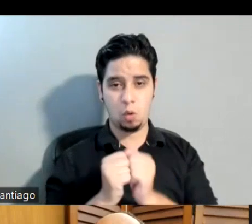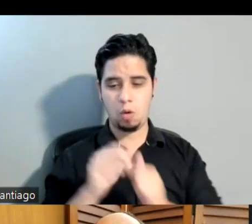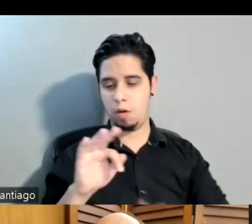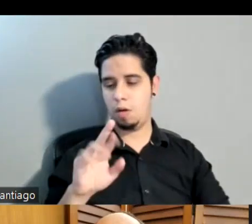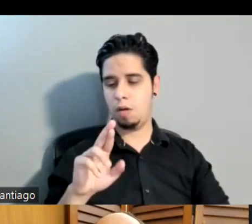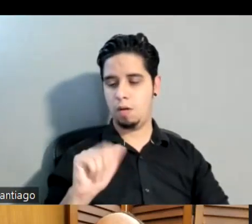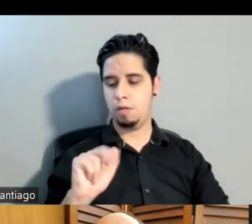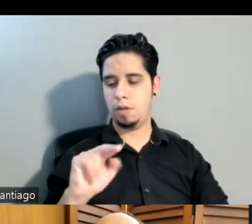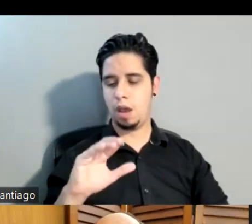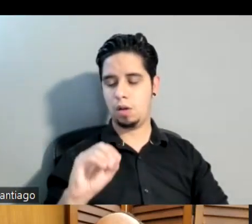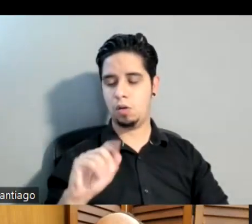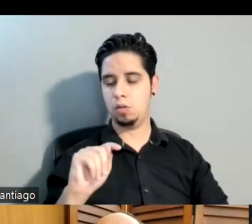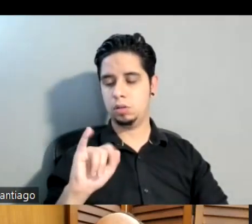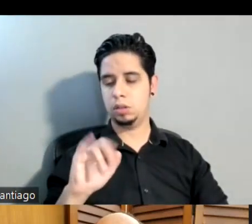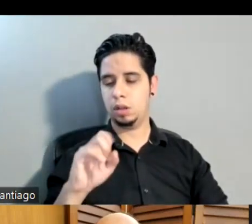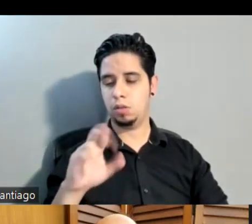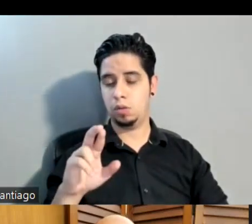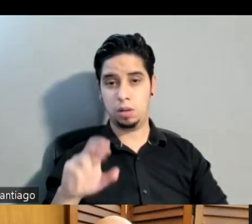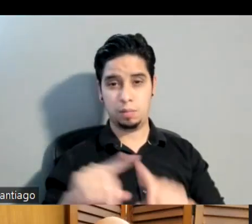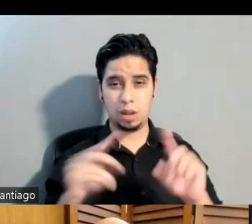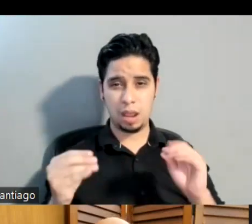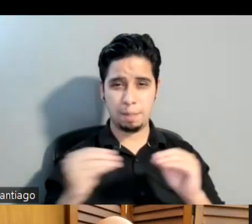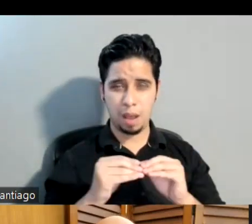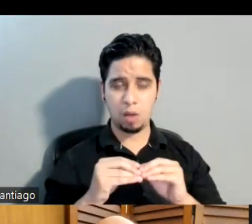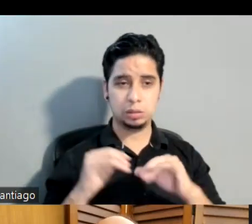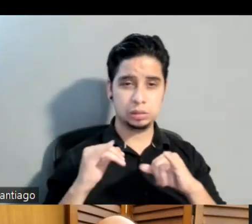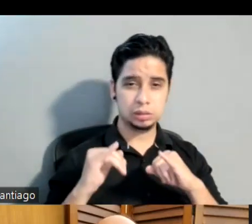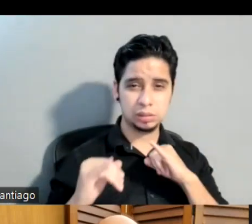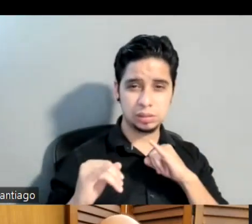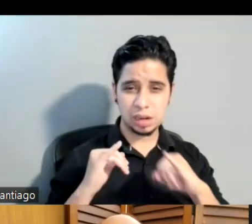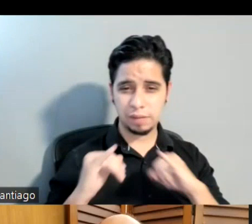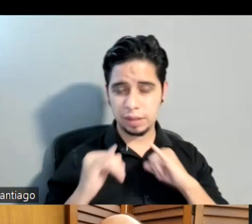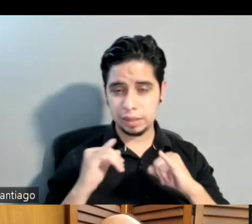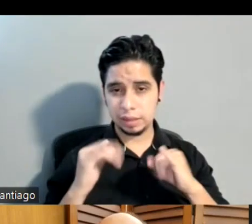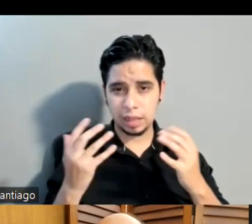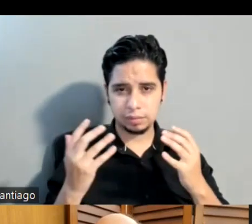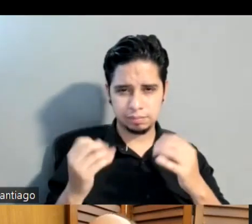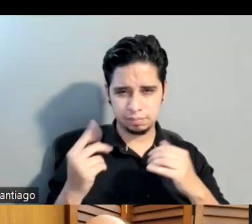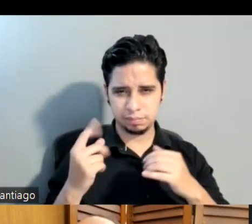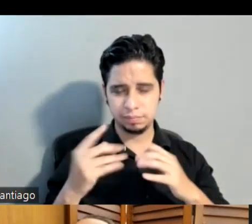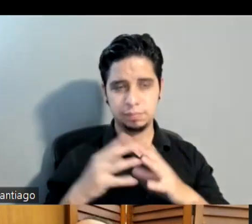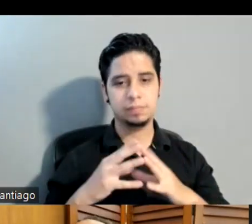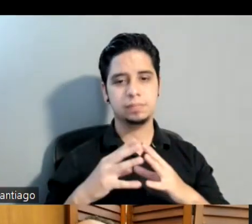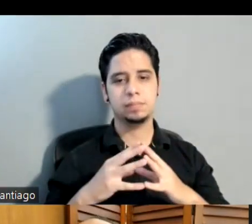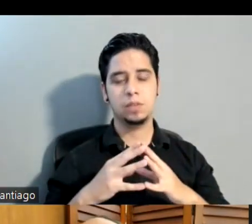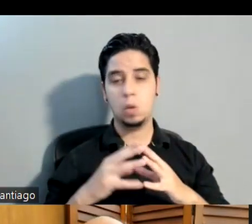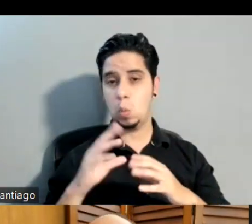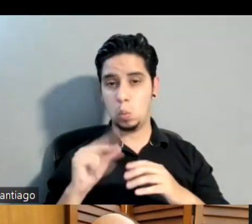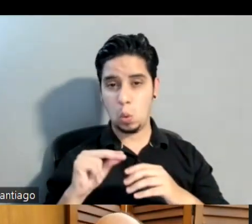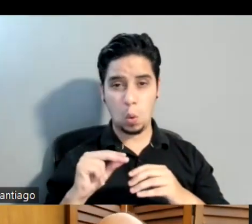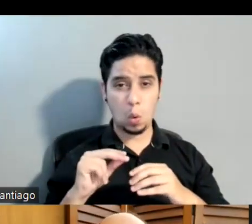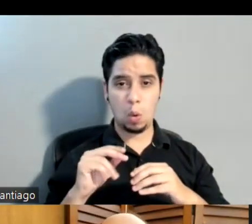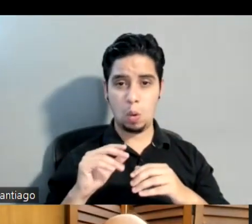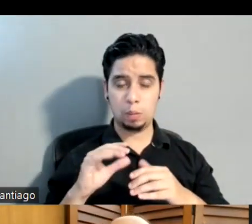más una entrevista, es más soslayadamente. Sí, no se toca tanto.